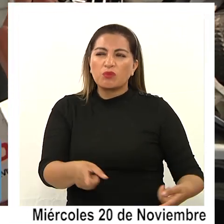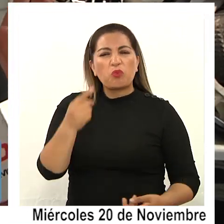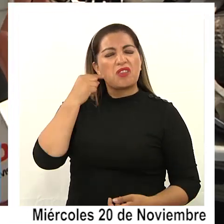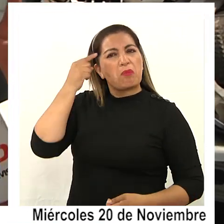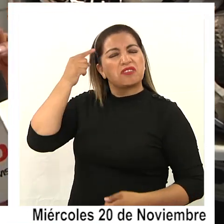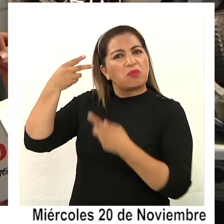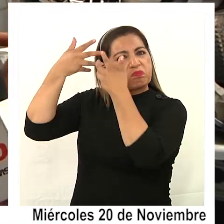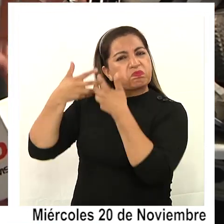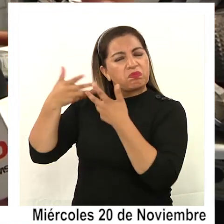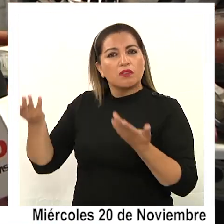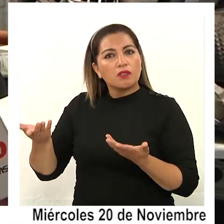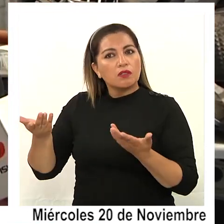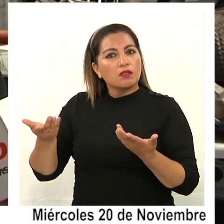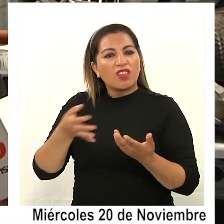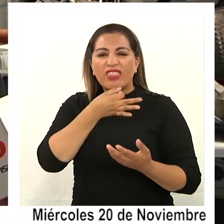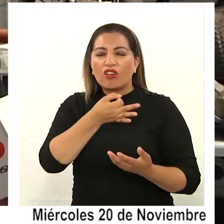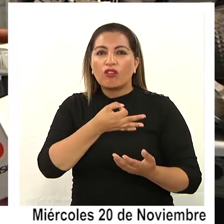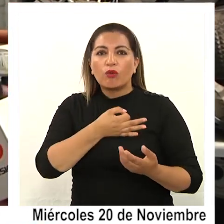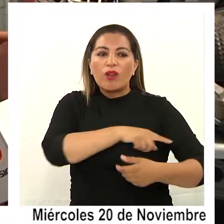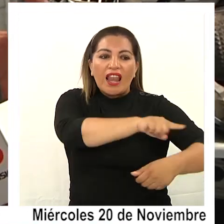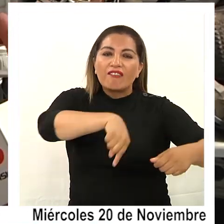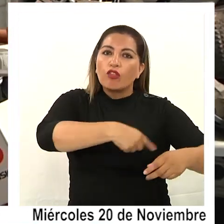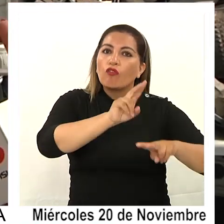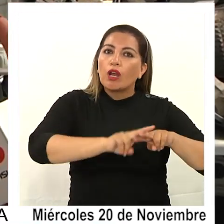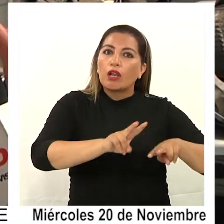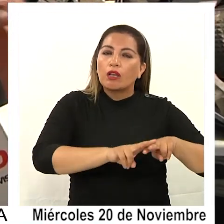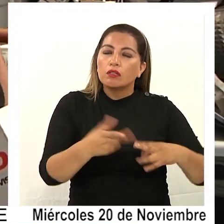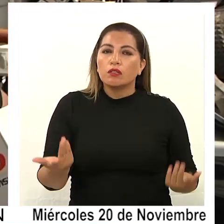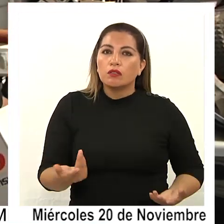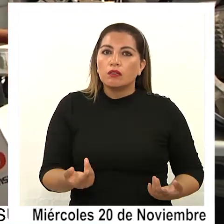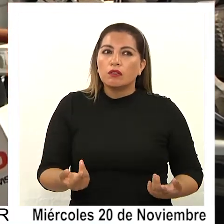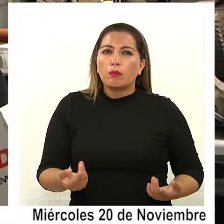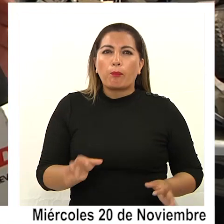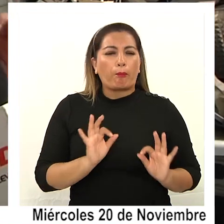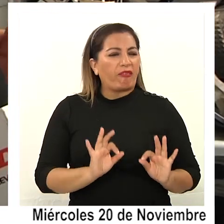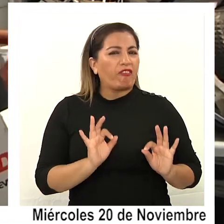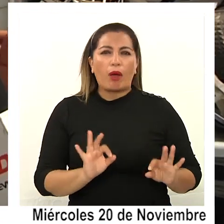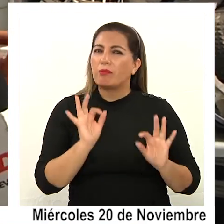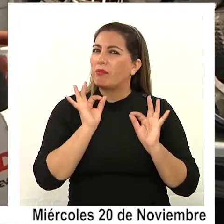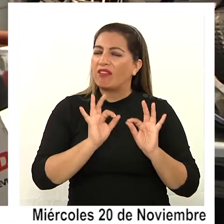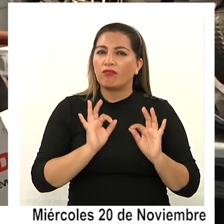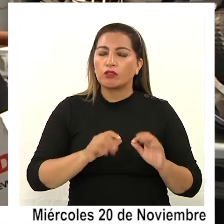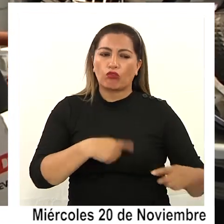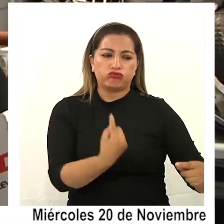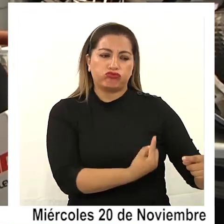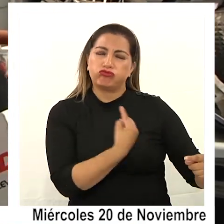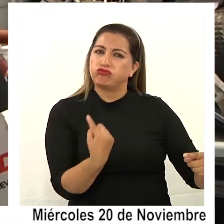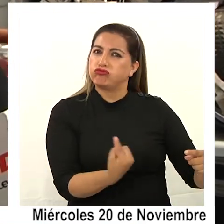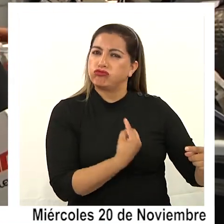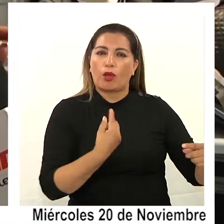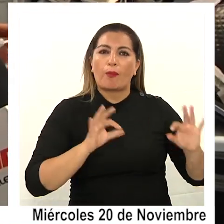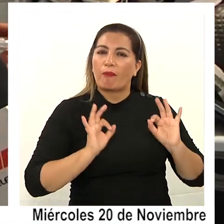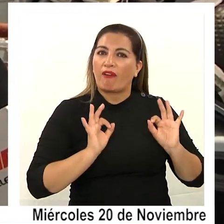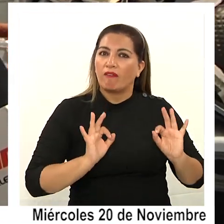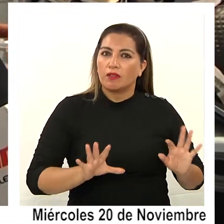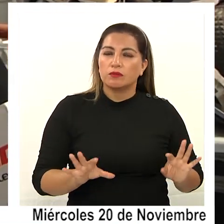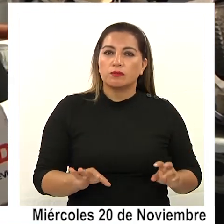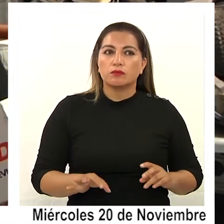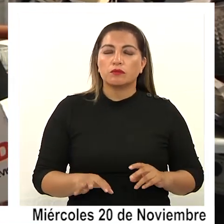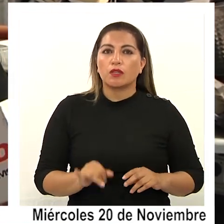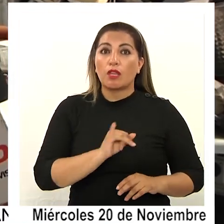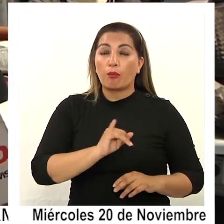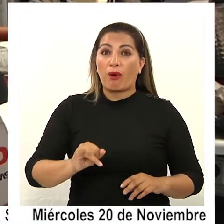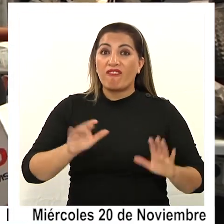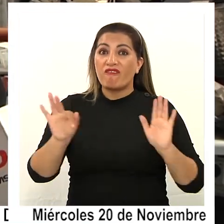día vino él y dijo ya voy a arreglar una lavadora. Lo hizo, le quedó pero espectacular funcionando y la cosa es que la